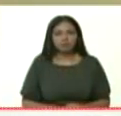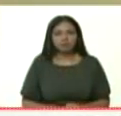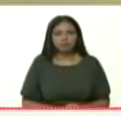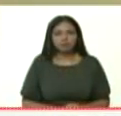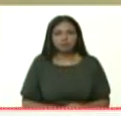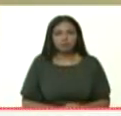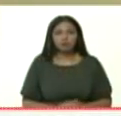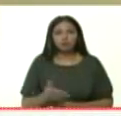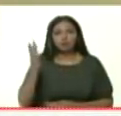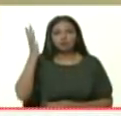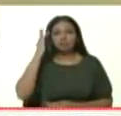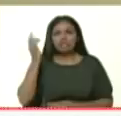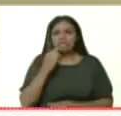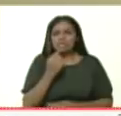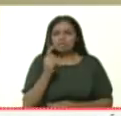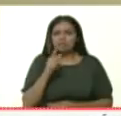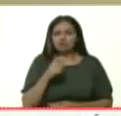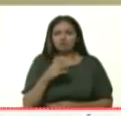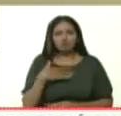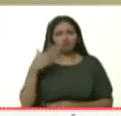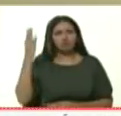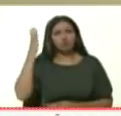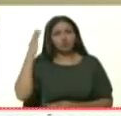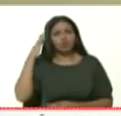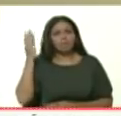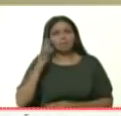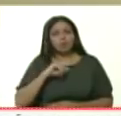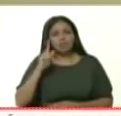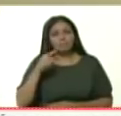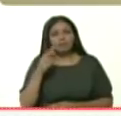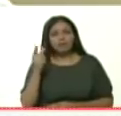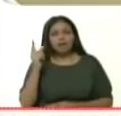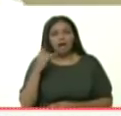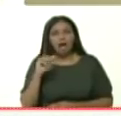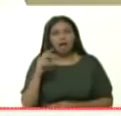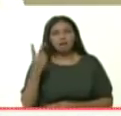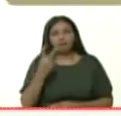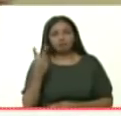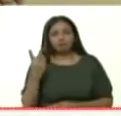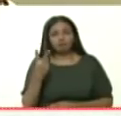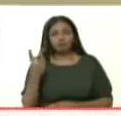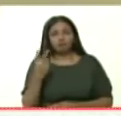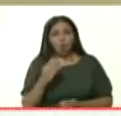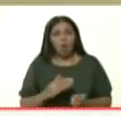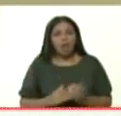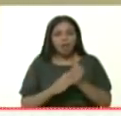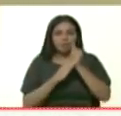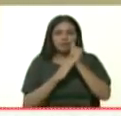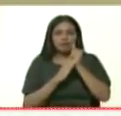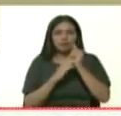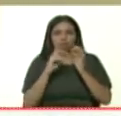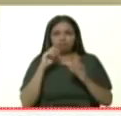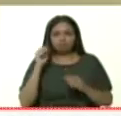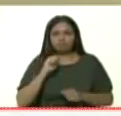Sé a quién le hablo. Porque así como tenemos estas dos extraordinarias líderes,